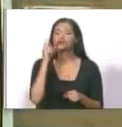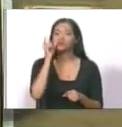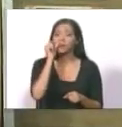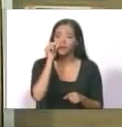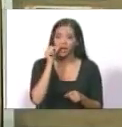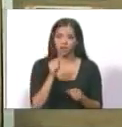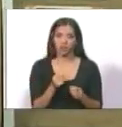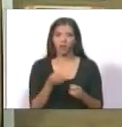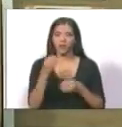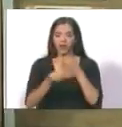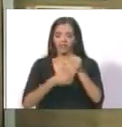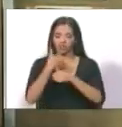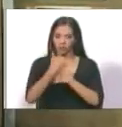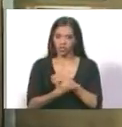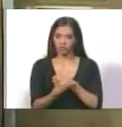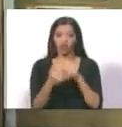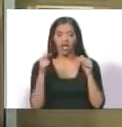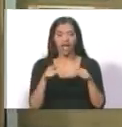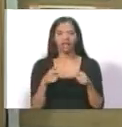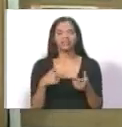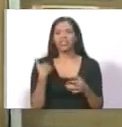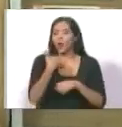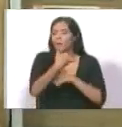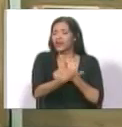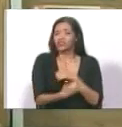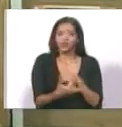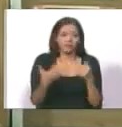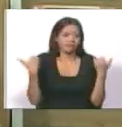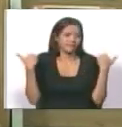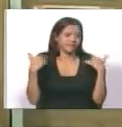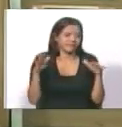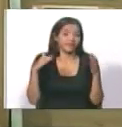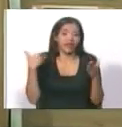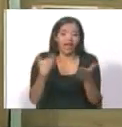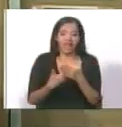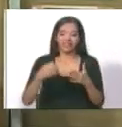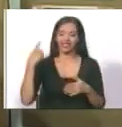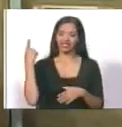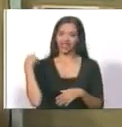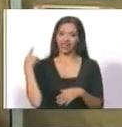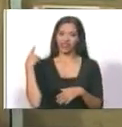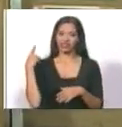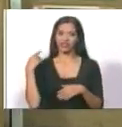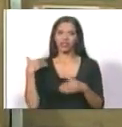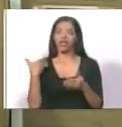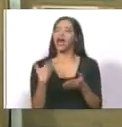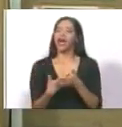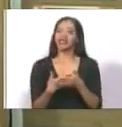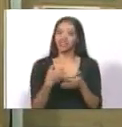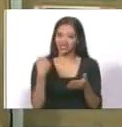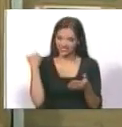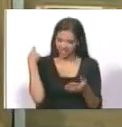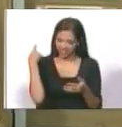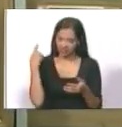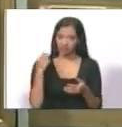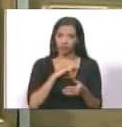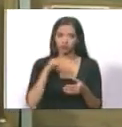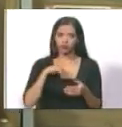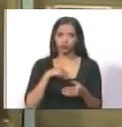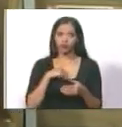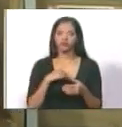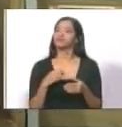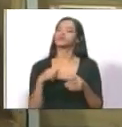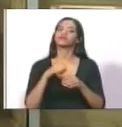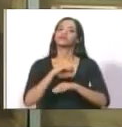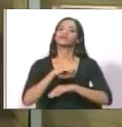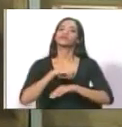montar esta operación. Ahí tenían ellos operaciones hasta ayer. Hasta ayer digo, hasta que hemos venido, una operación